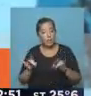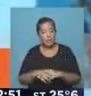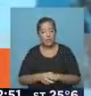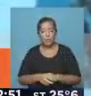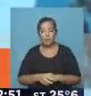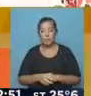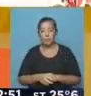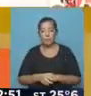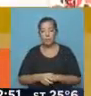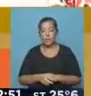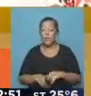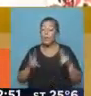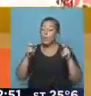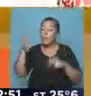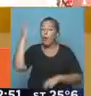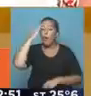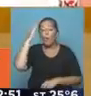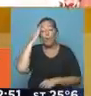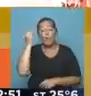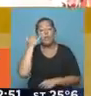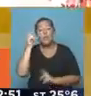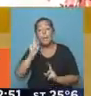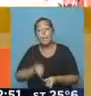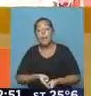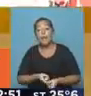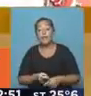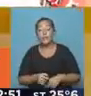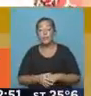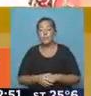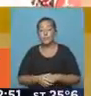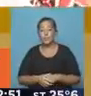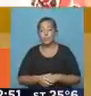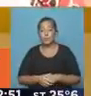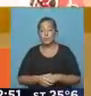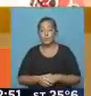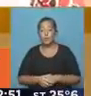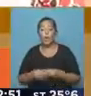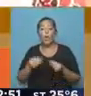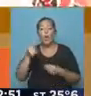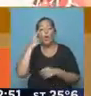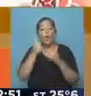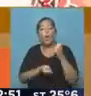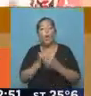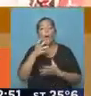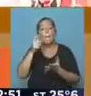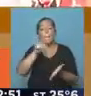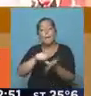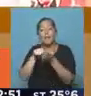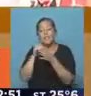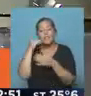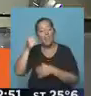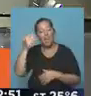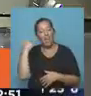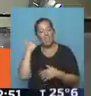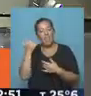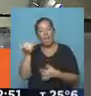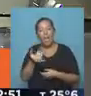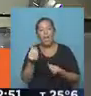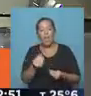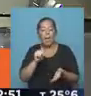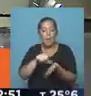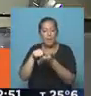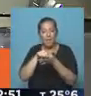una cuestión Por un lado cultural y hay que ver también digamos Cómo cómo se fundaron esos países y qué hubo originalmente en esos países no es